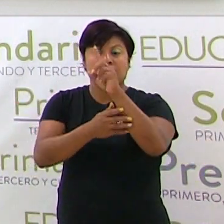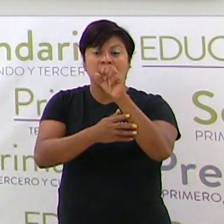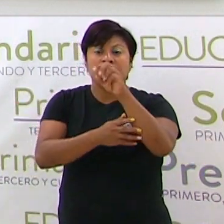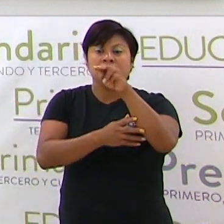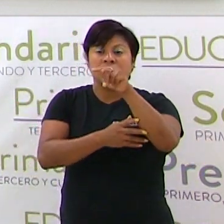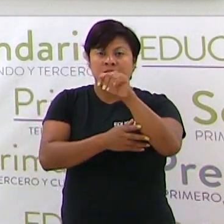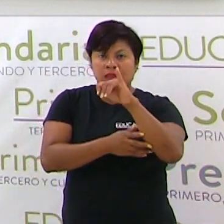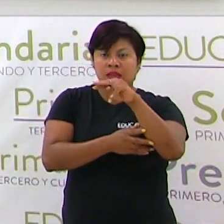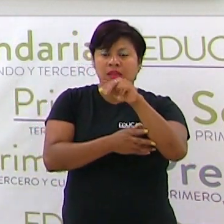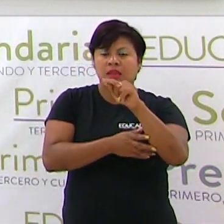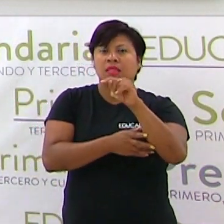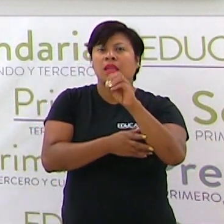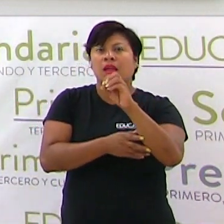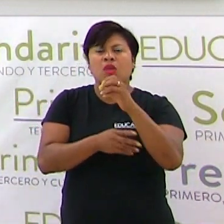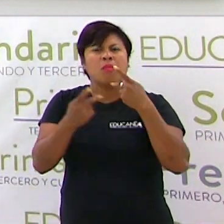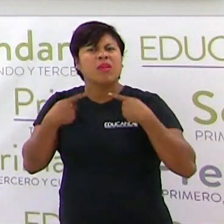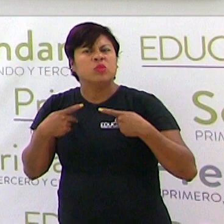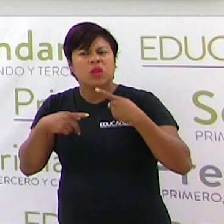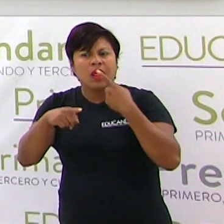destinatario